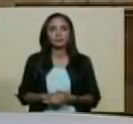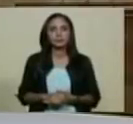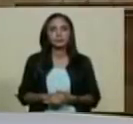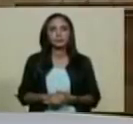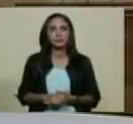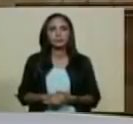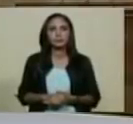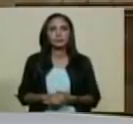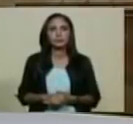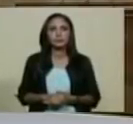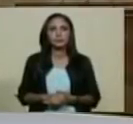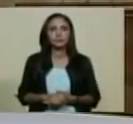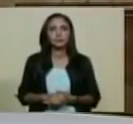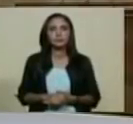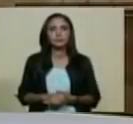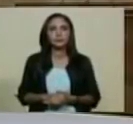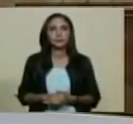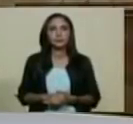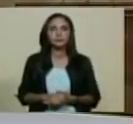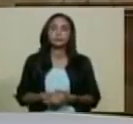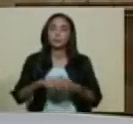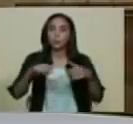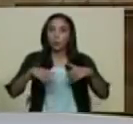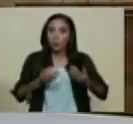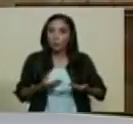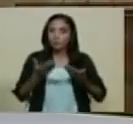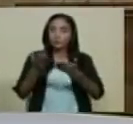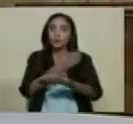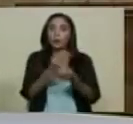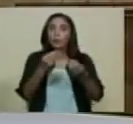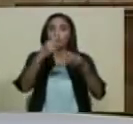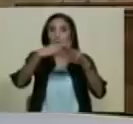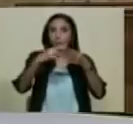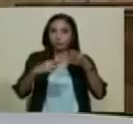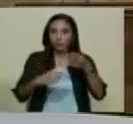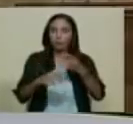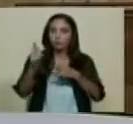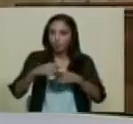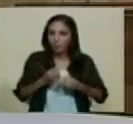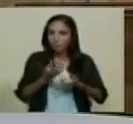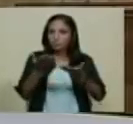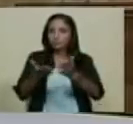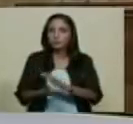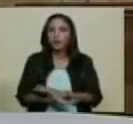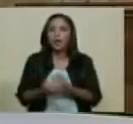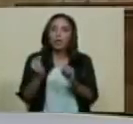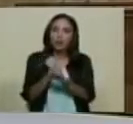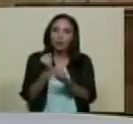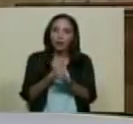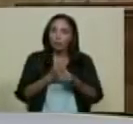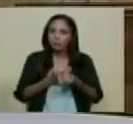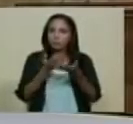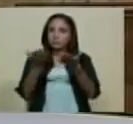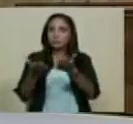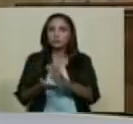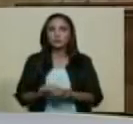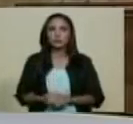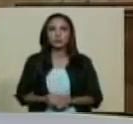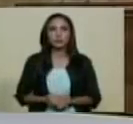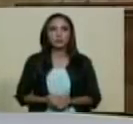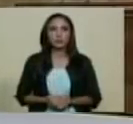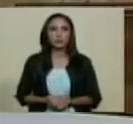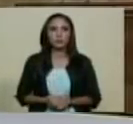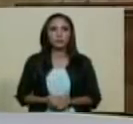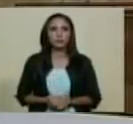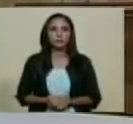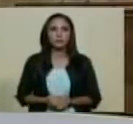Experimental Agroindustrial, entregando un conjunto de insumos para el trabajo, dotando de los insumos y materiales